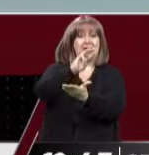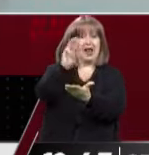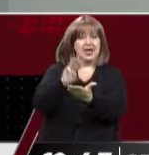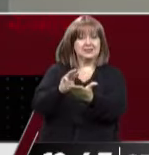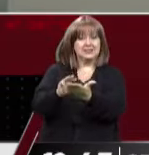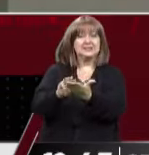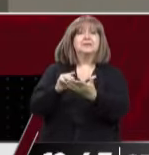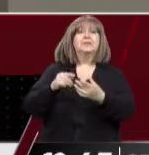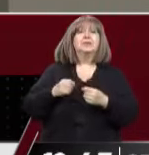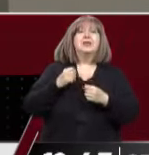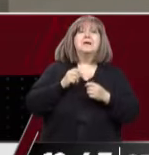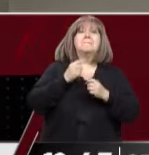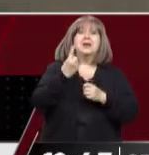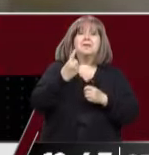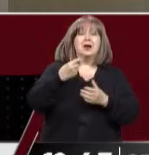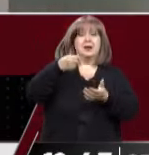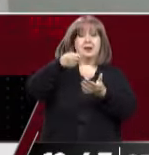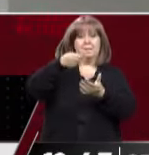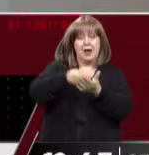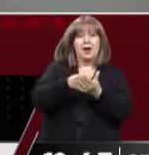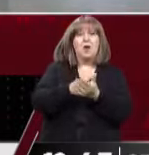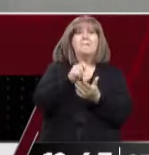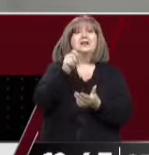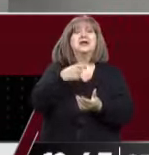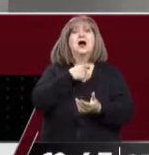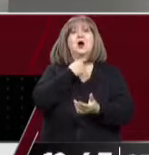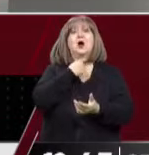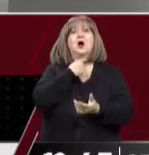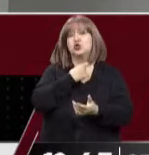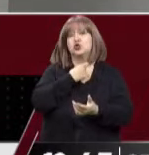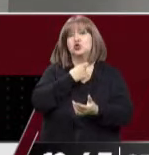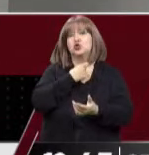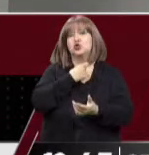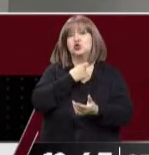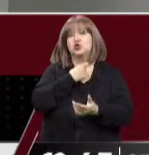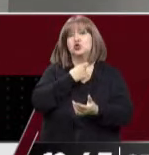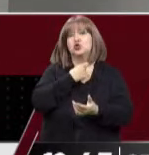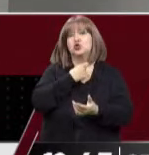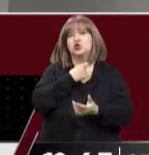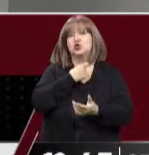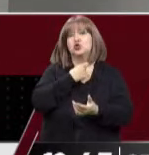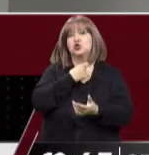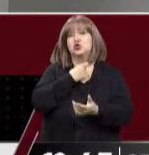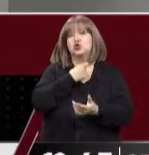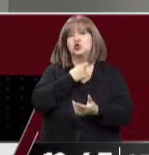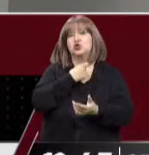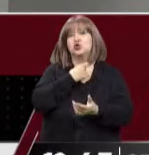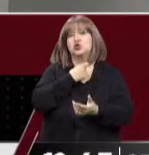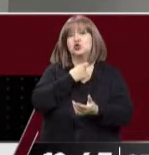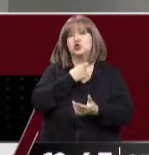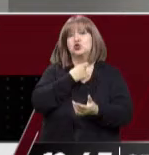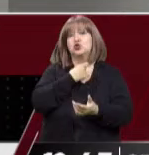primer tramo se pagó en agosto recién los meses de el mes de marzo y el mes de abril con